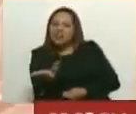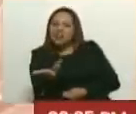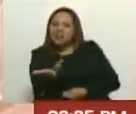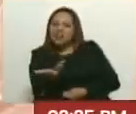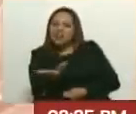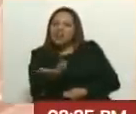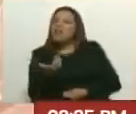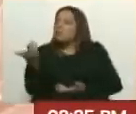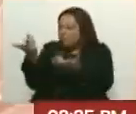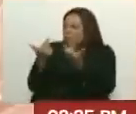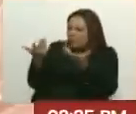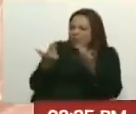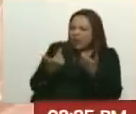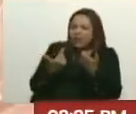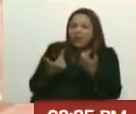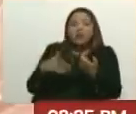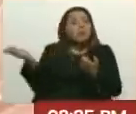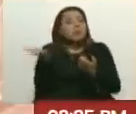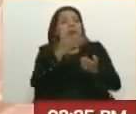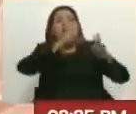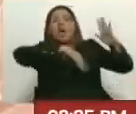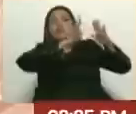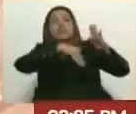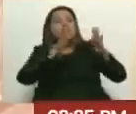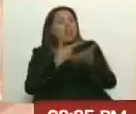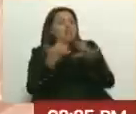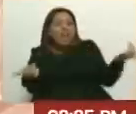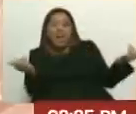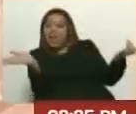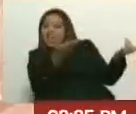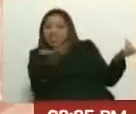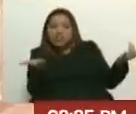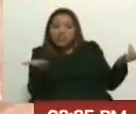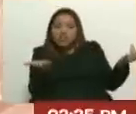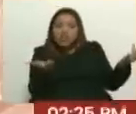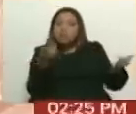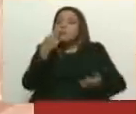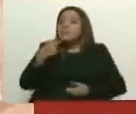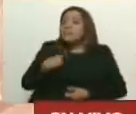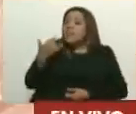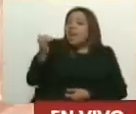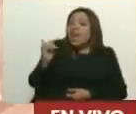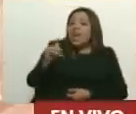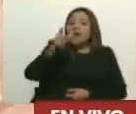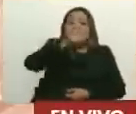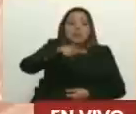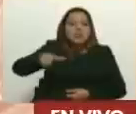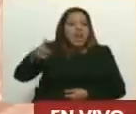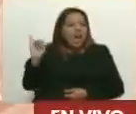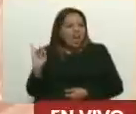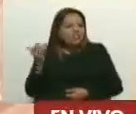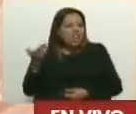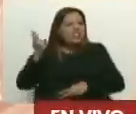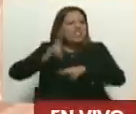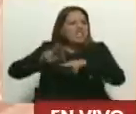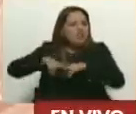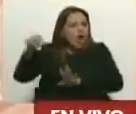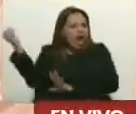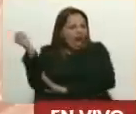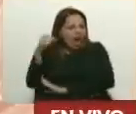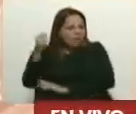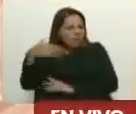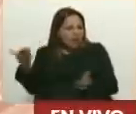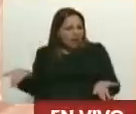Hermanito, hermanita o hermanito, vayan a pintar eso en Moitaco. Me cuentan que fue la gente de los niñitos